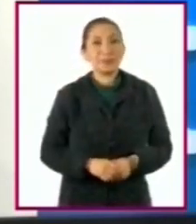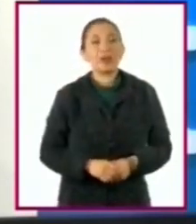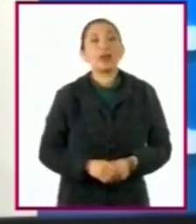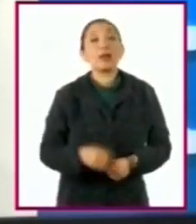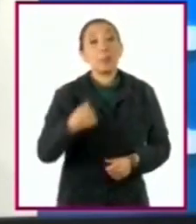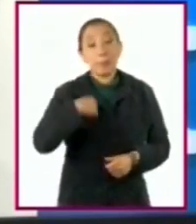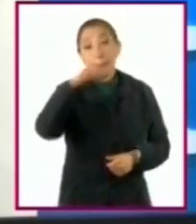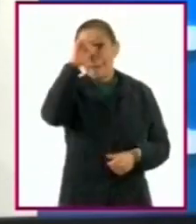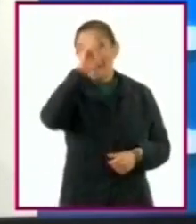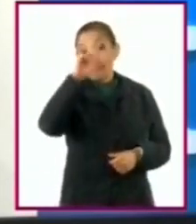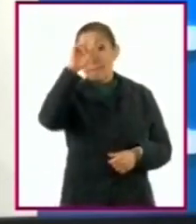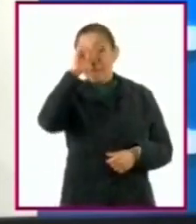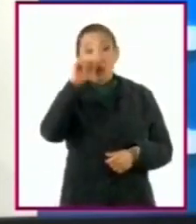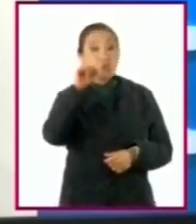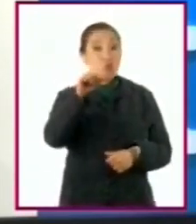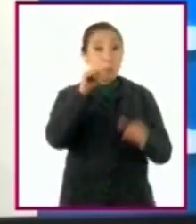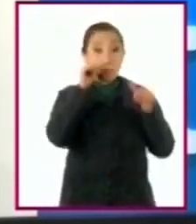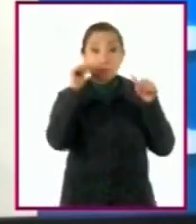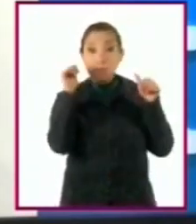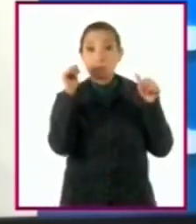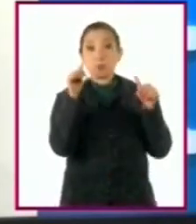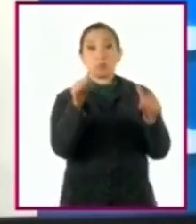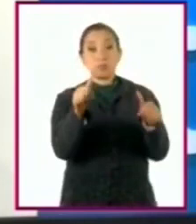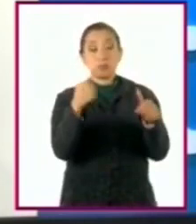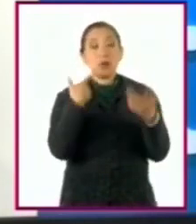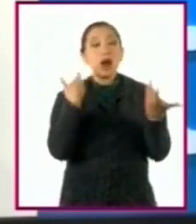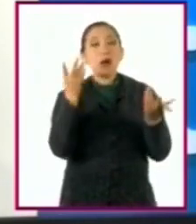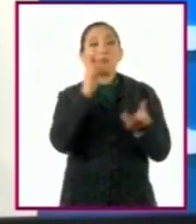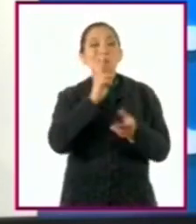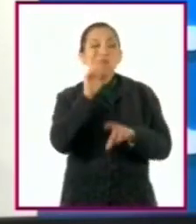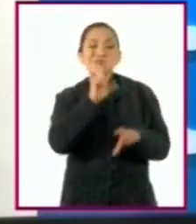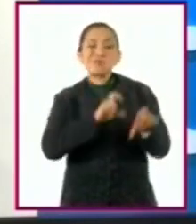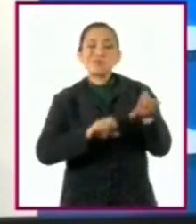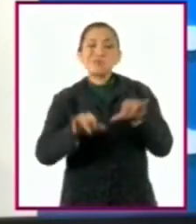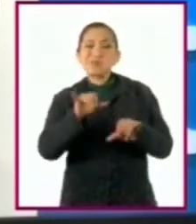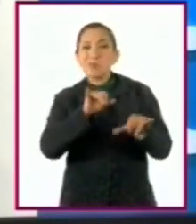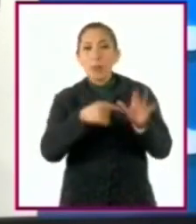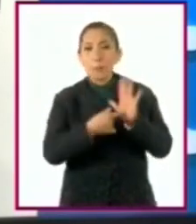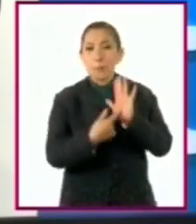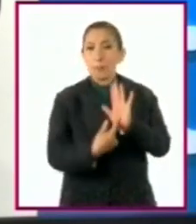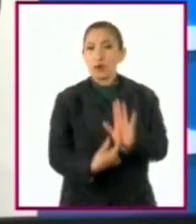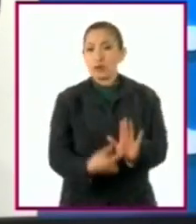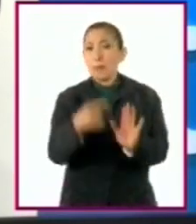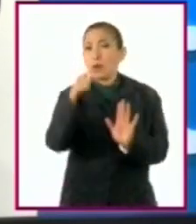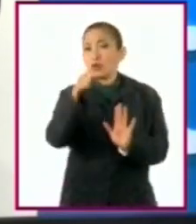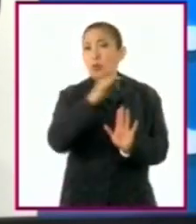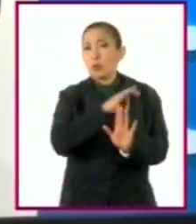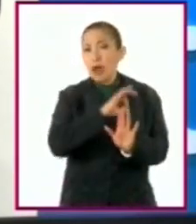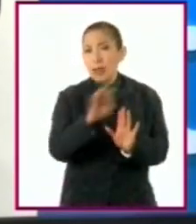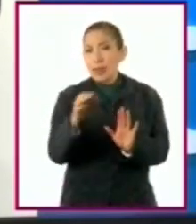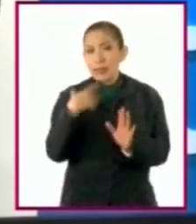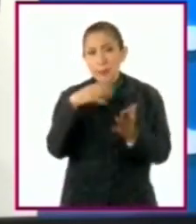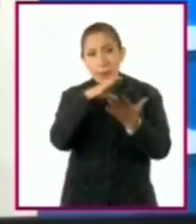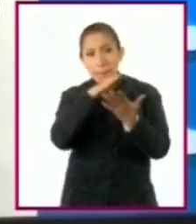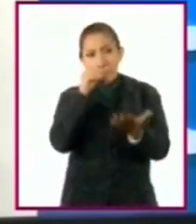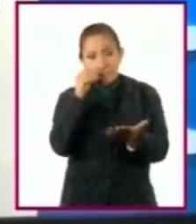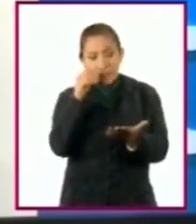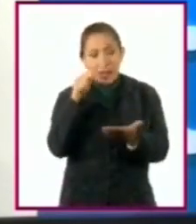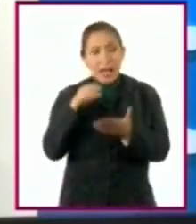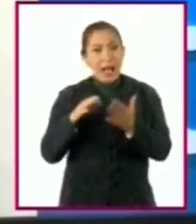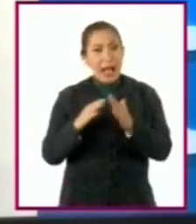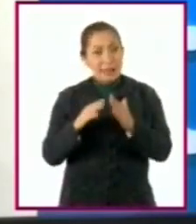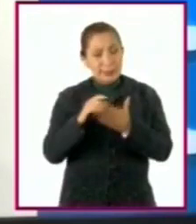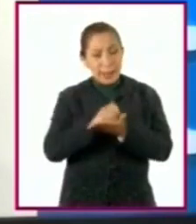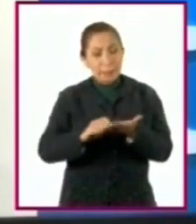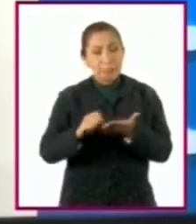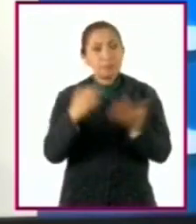Les sugiero poner mucha atención a los experimentos que les mostraremos para que puedan reproducirlos en casa.